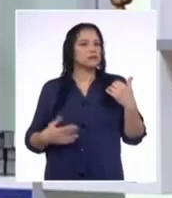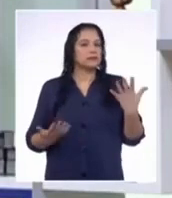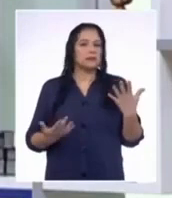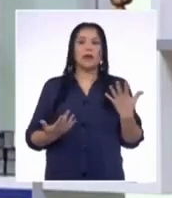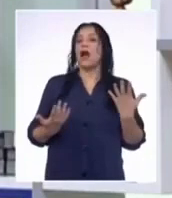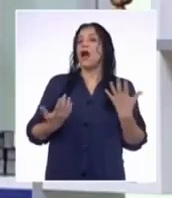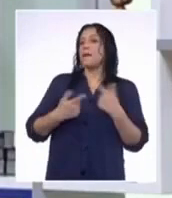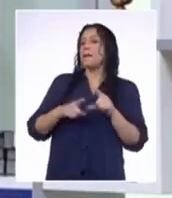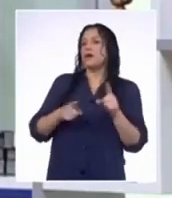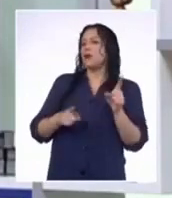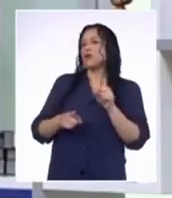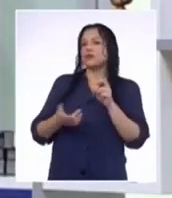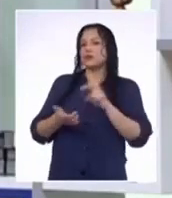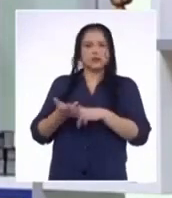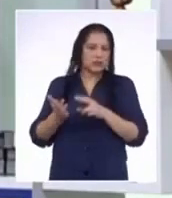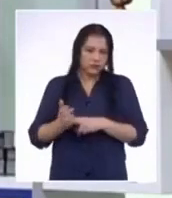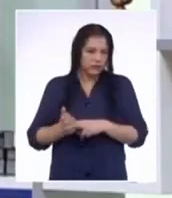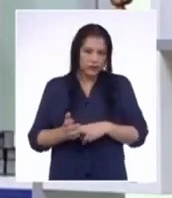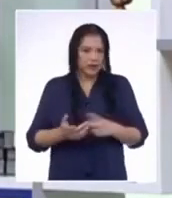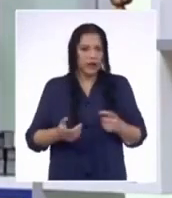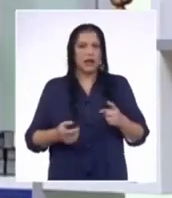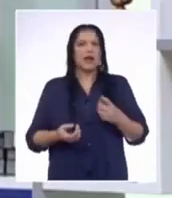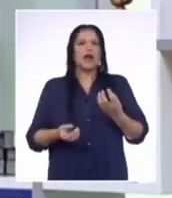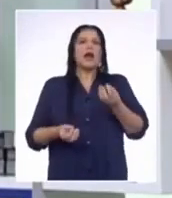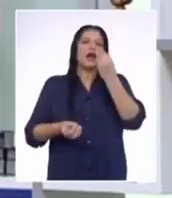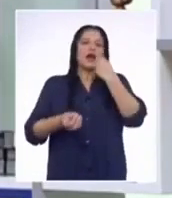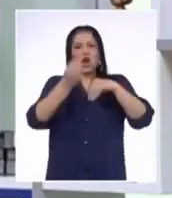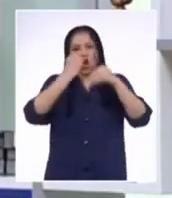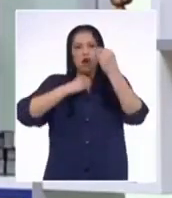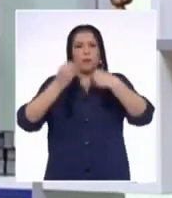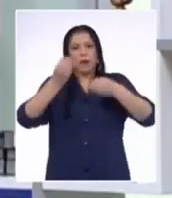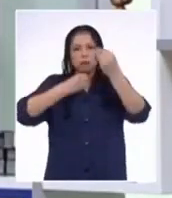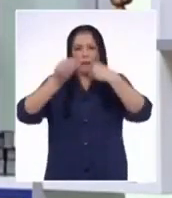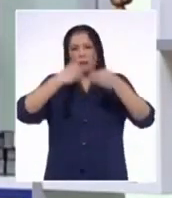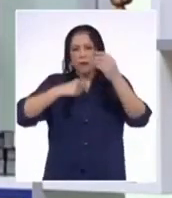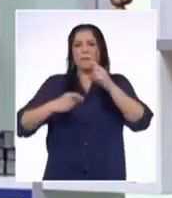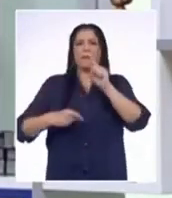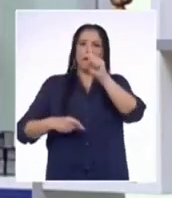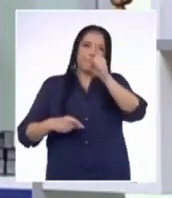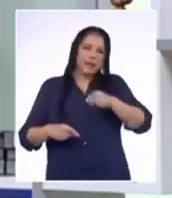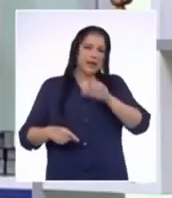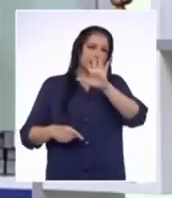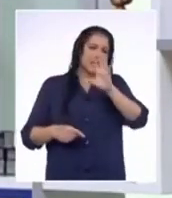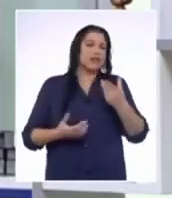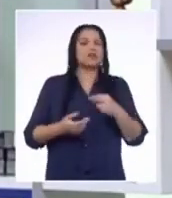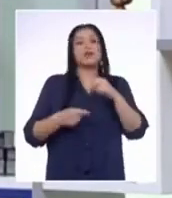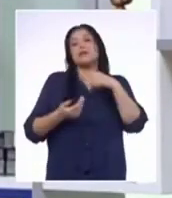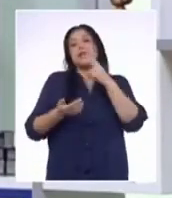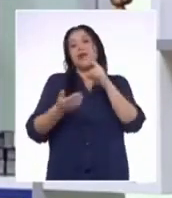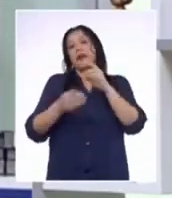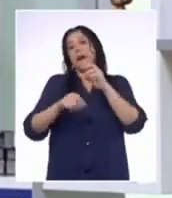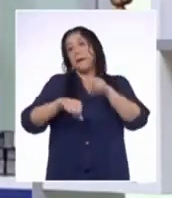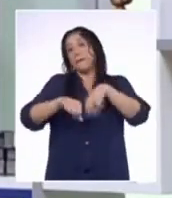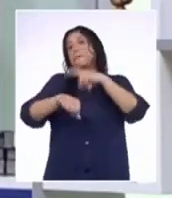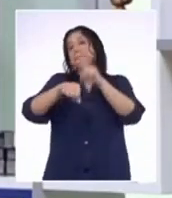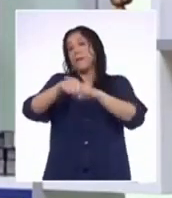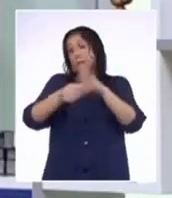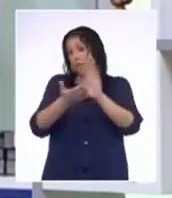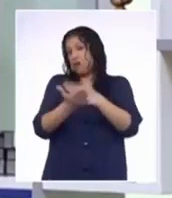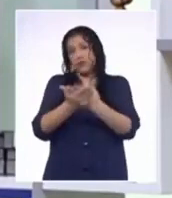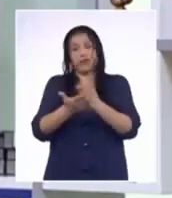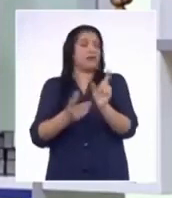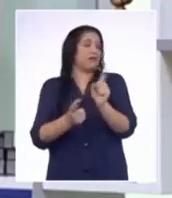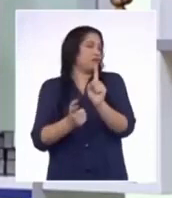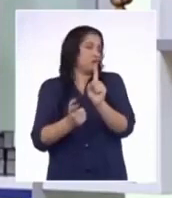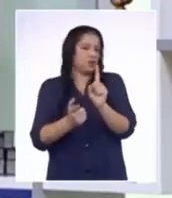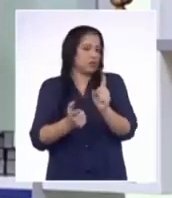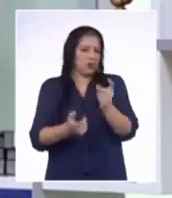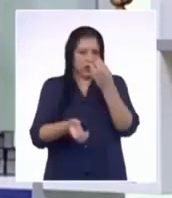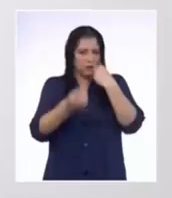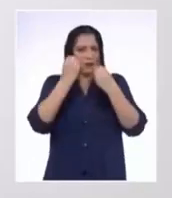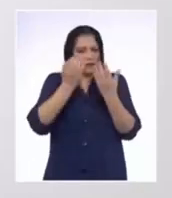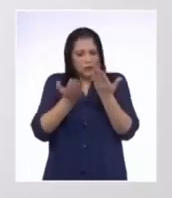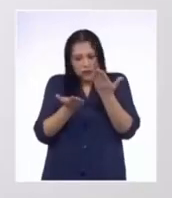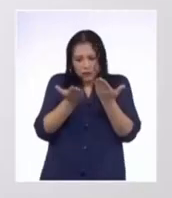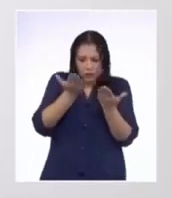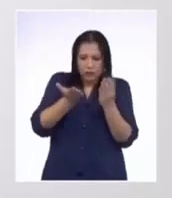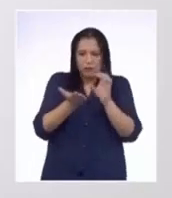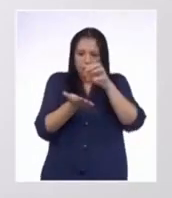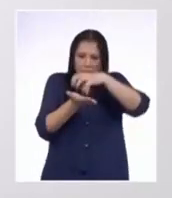Pero tampoco se trata de comer 1582 kilocalorías en papas fritas. La alimentación debe ser muy